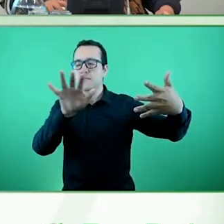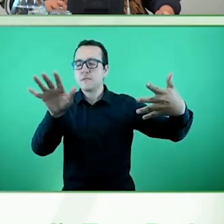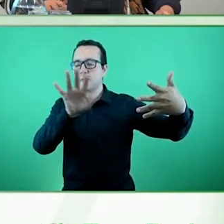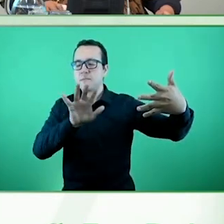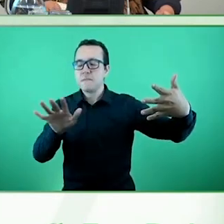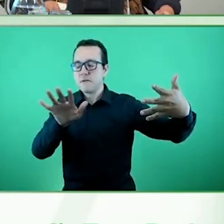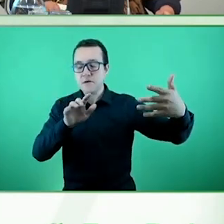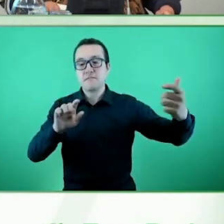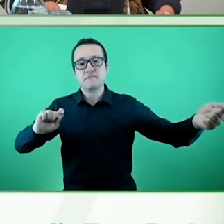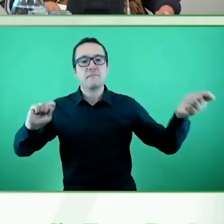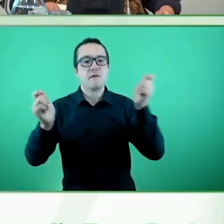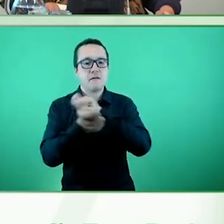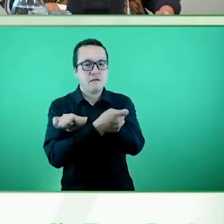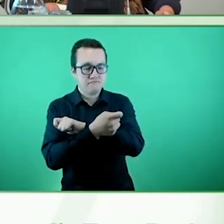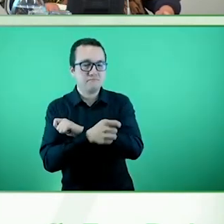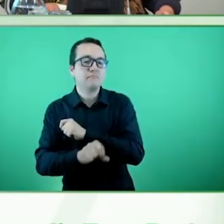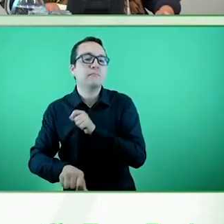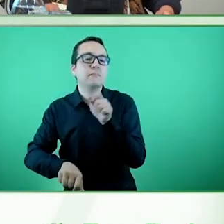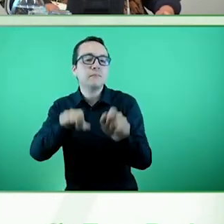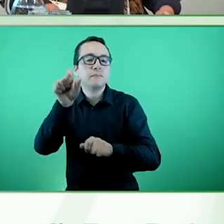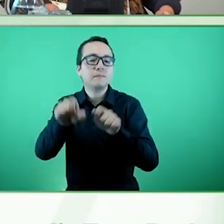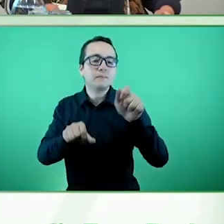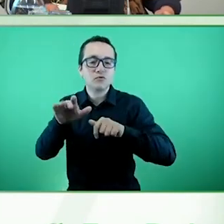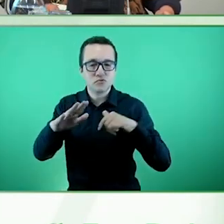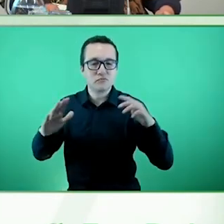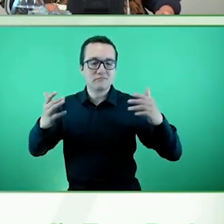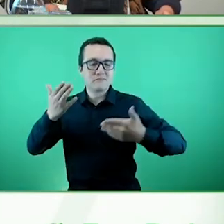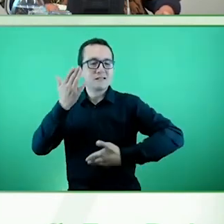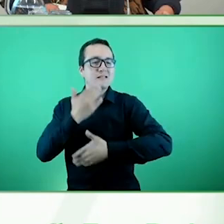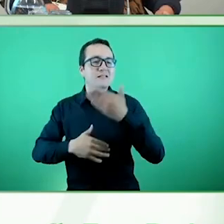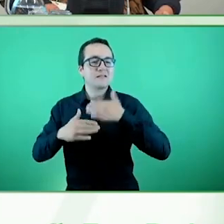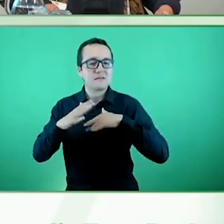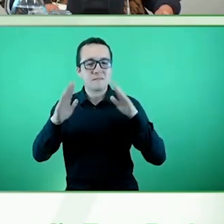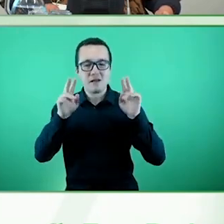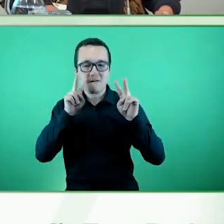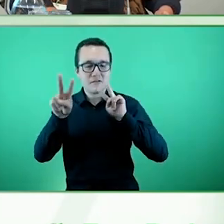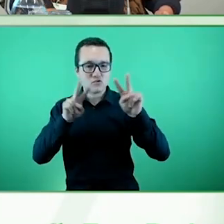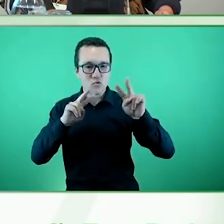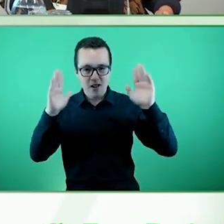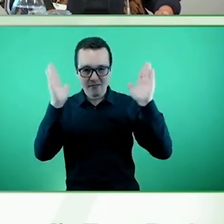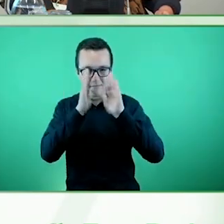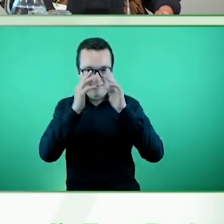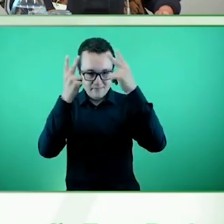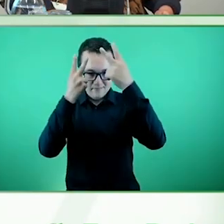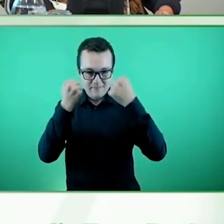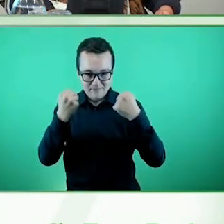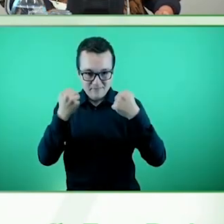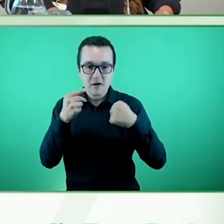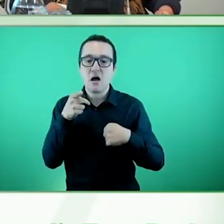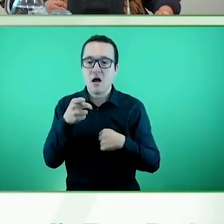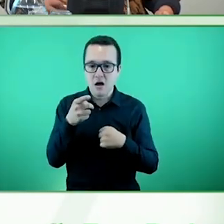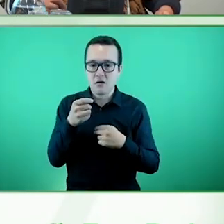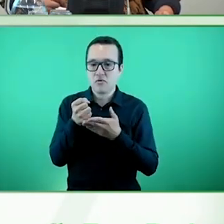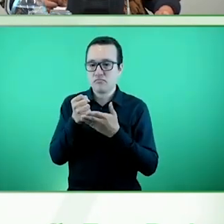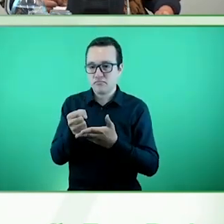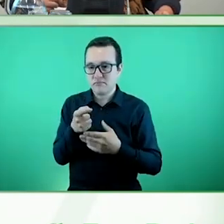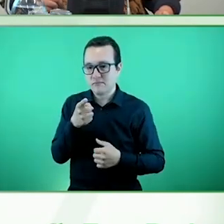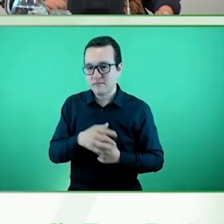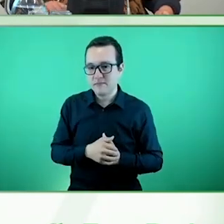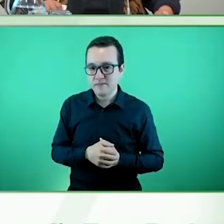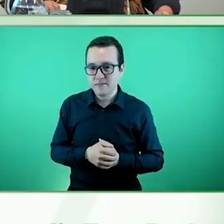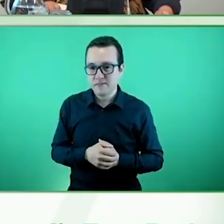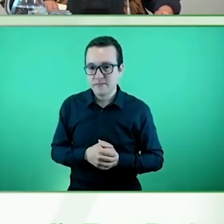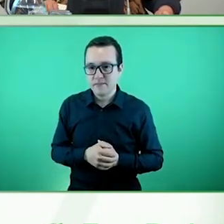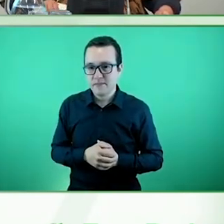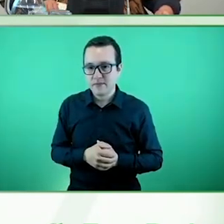inclusivo para personas con discapacidad visual. Acá también les modelo dejo de negocios. Un mini